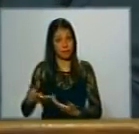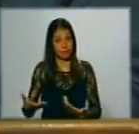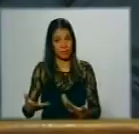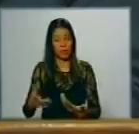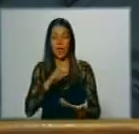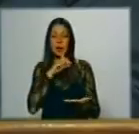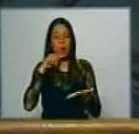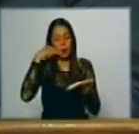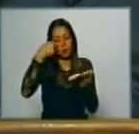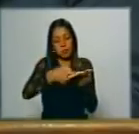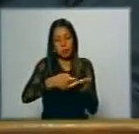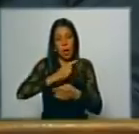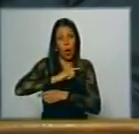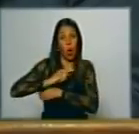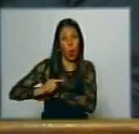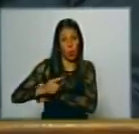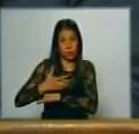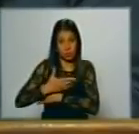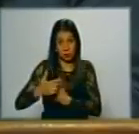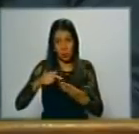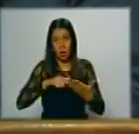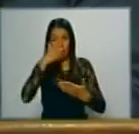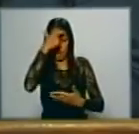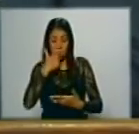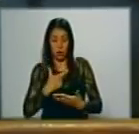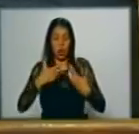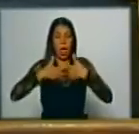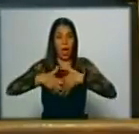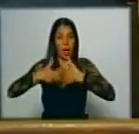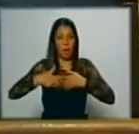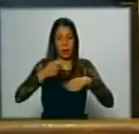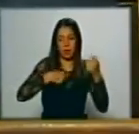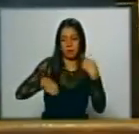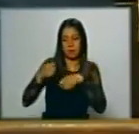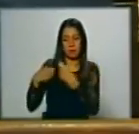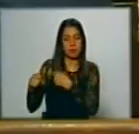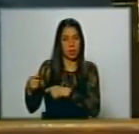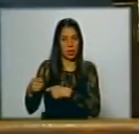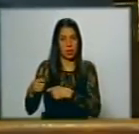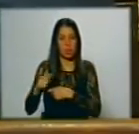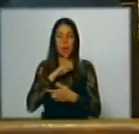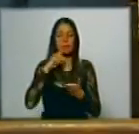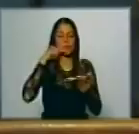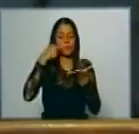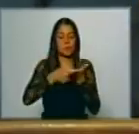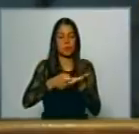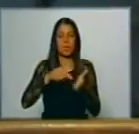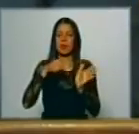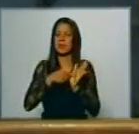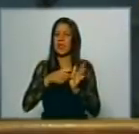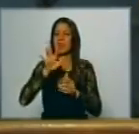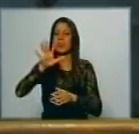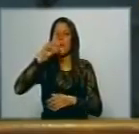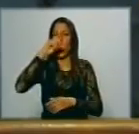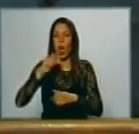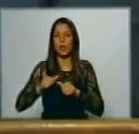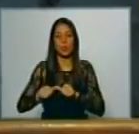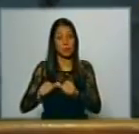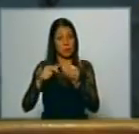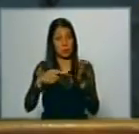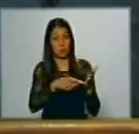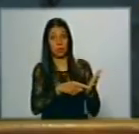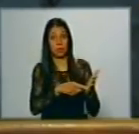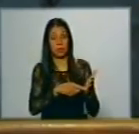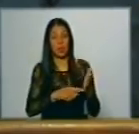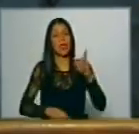Registro Único de Personas que Desarrollan Actividades Económicas tendrá una vigencia de 5 años.